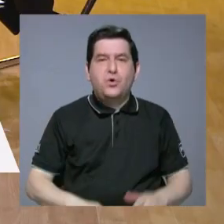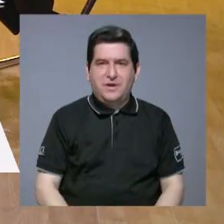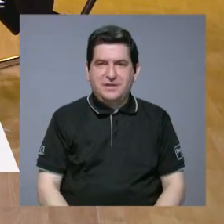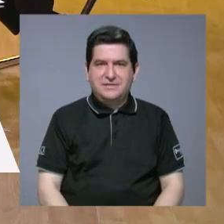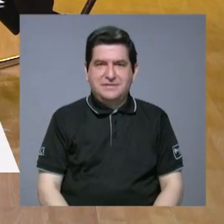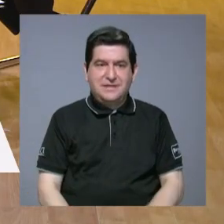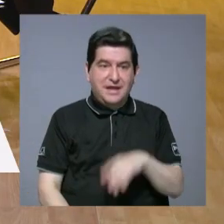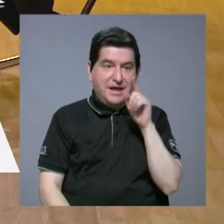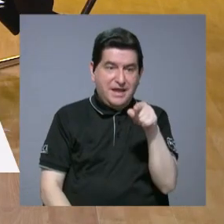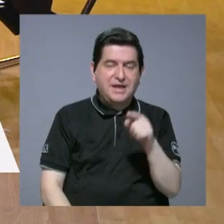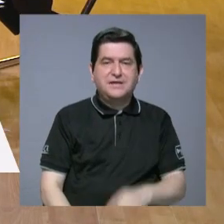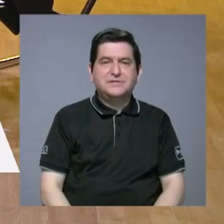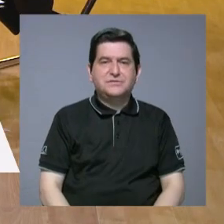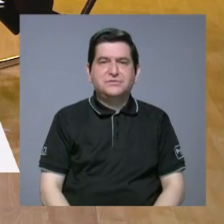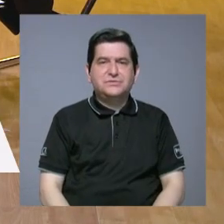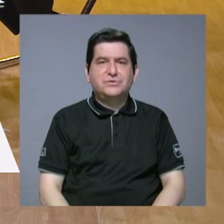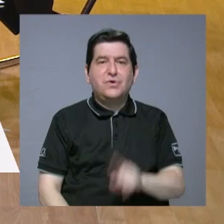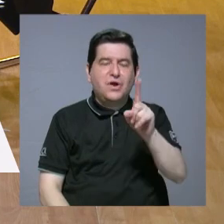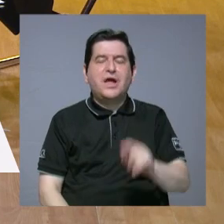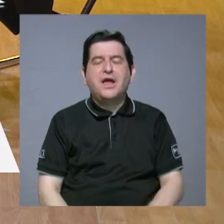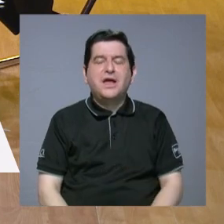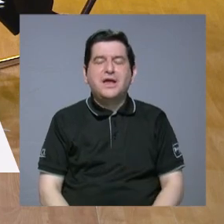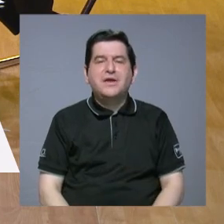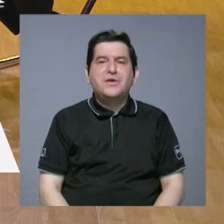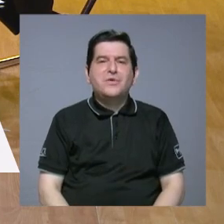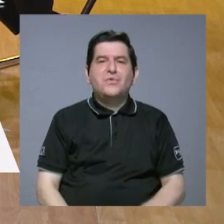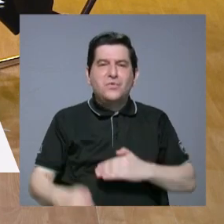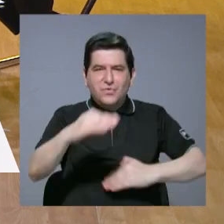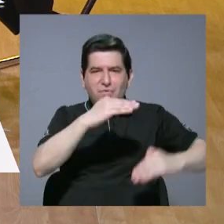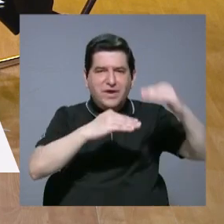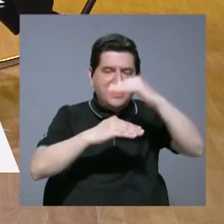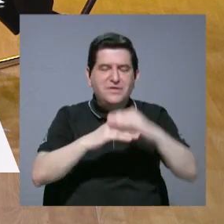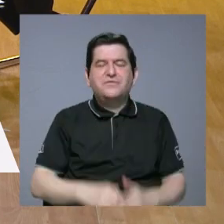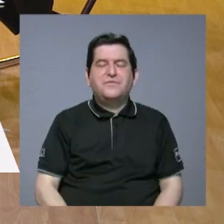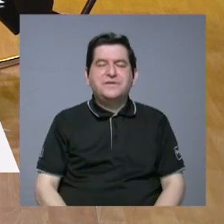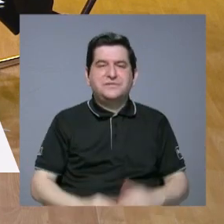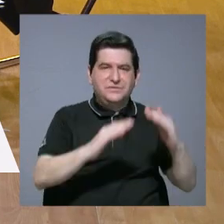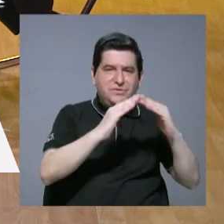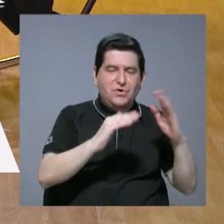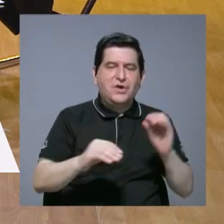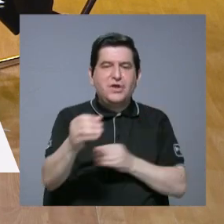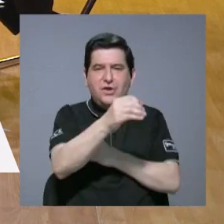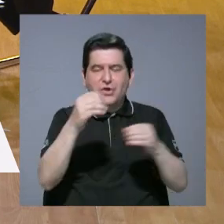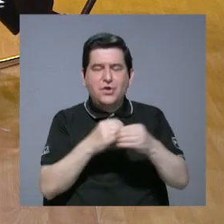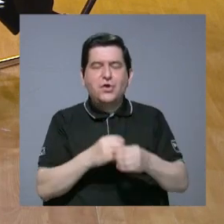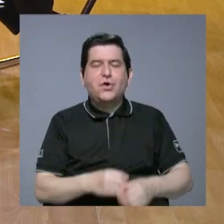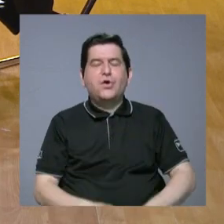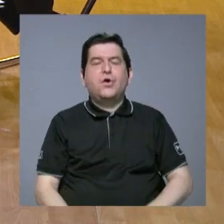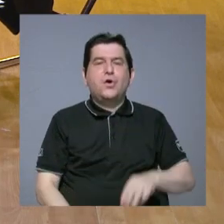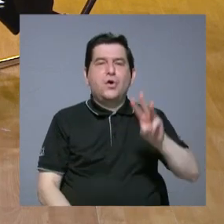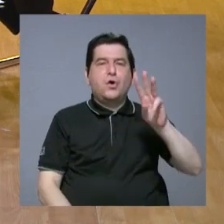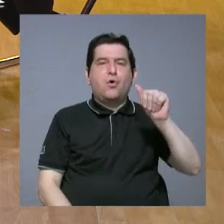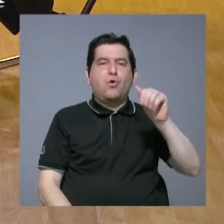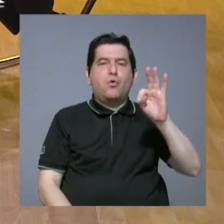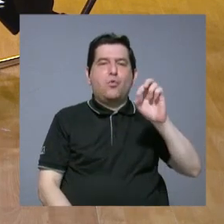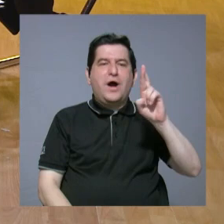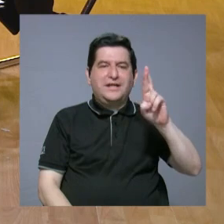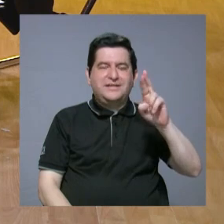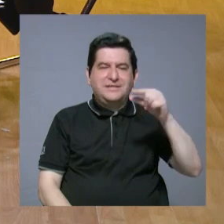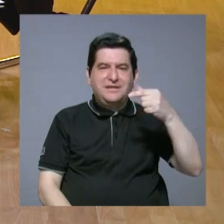estaba en el complejo habitacional y de oficinas de Watergate en Washington,